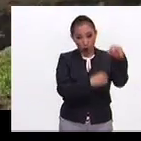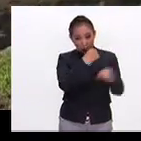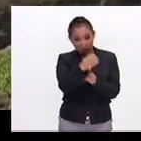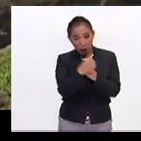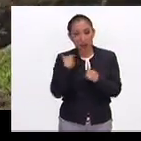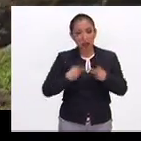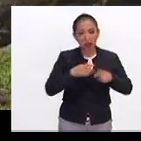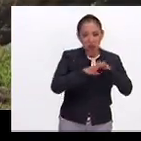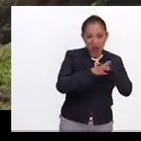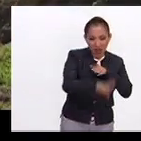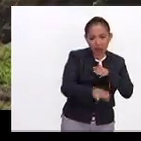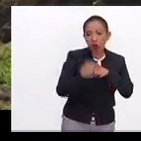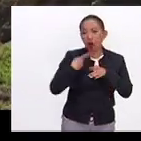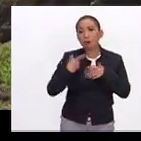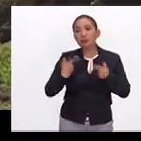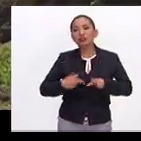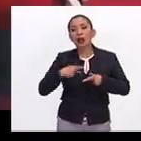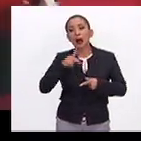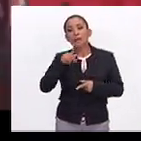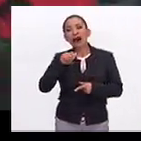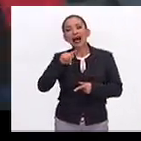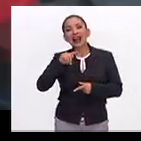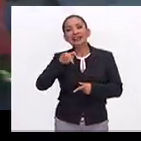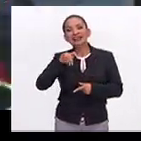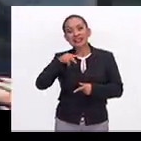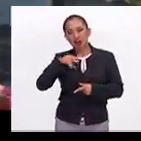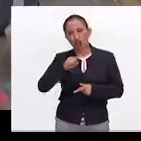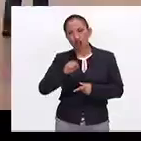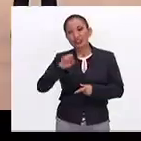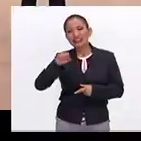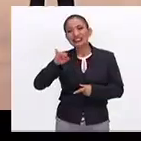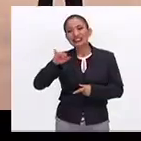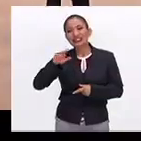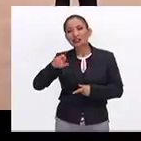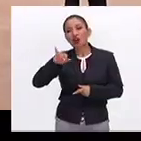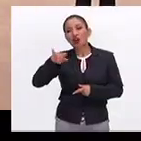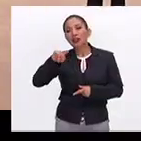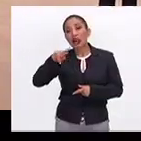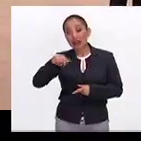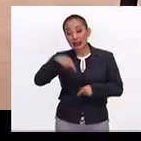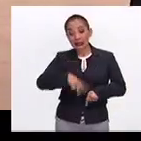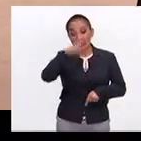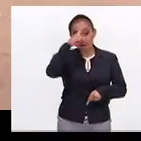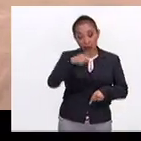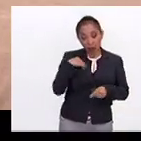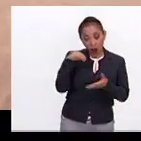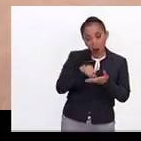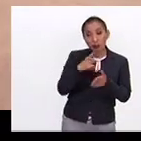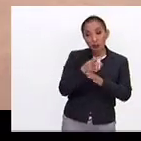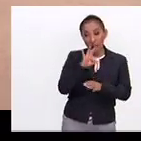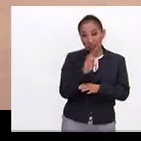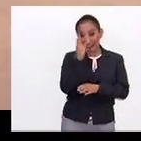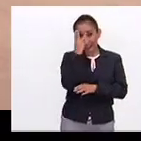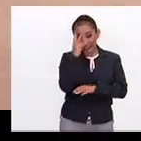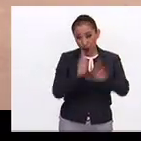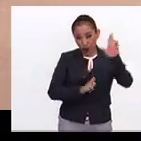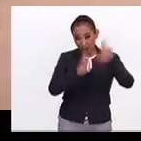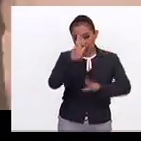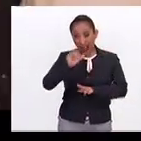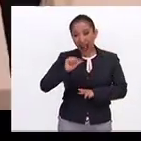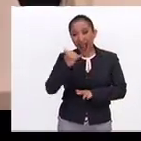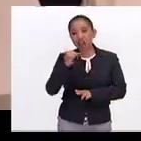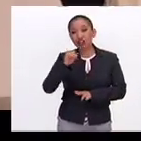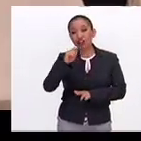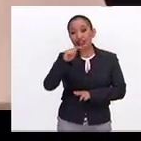los migrantes y desplazados palestinos en Cisjordania y aquí en México. Por eso los 43 normalistas de